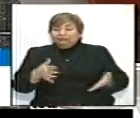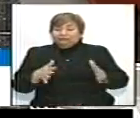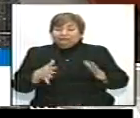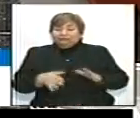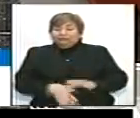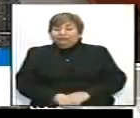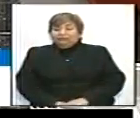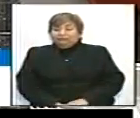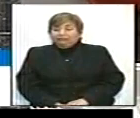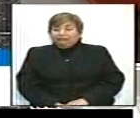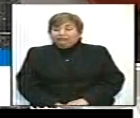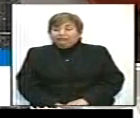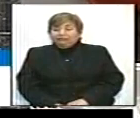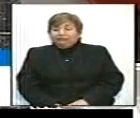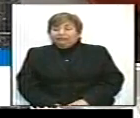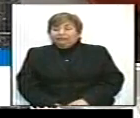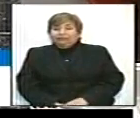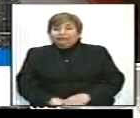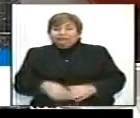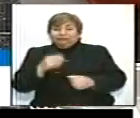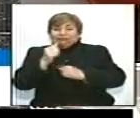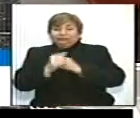en cada colegio de alto rendimiento anual.